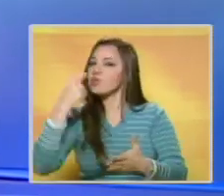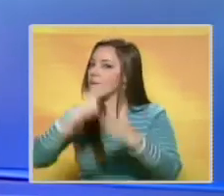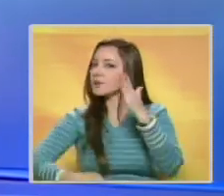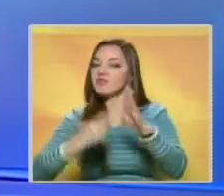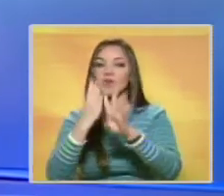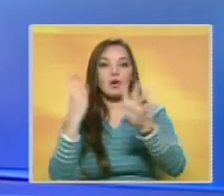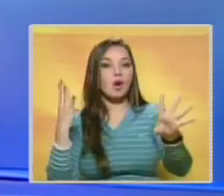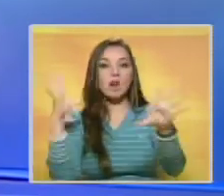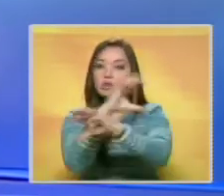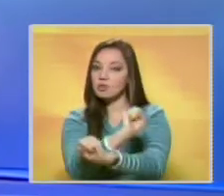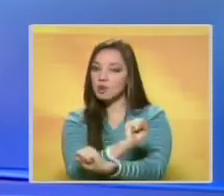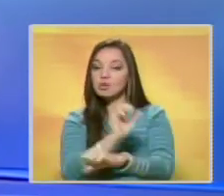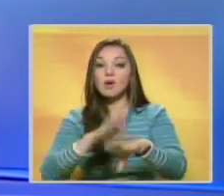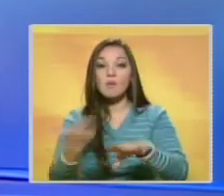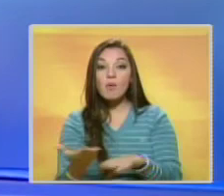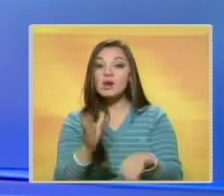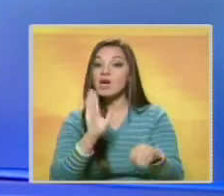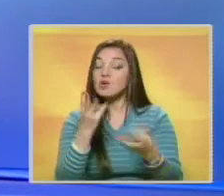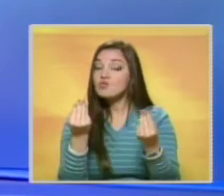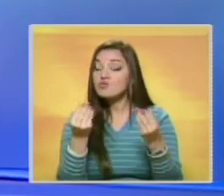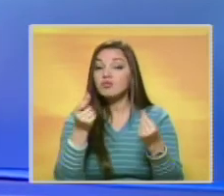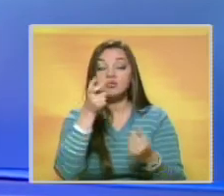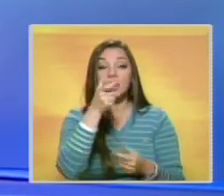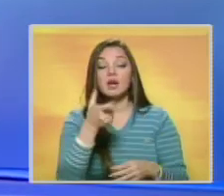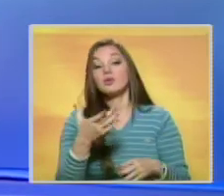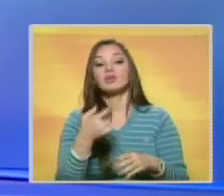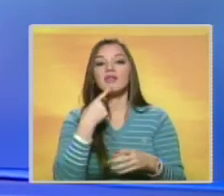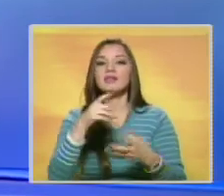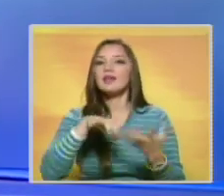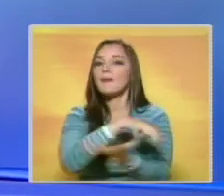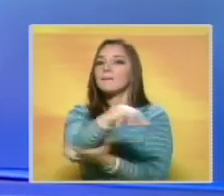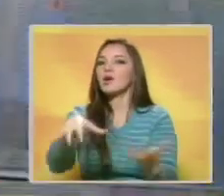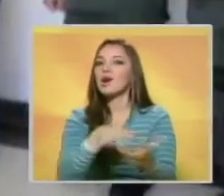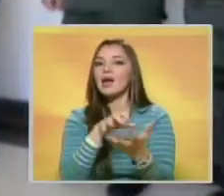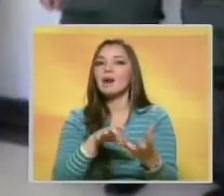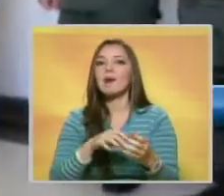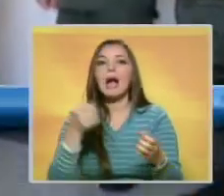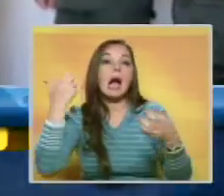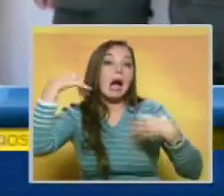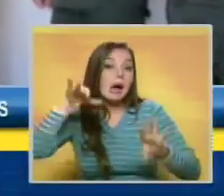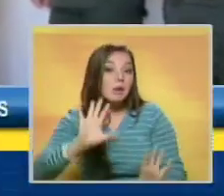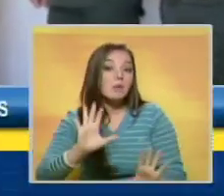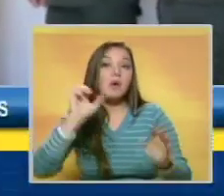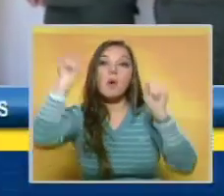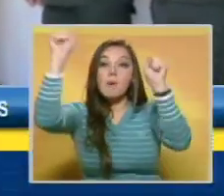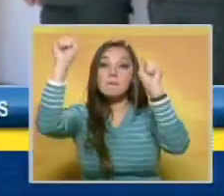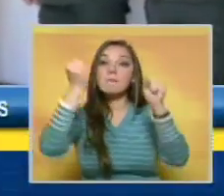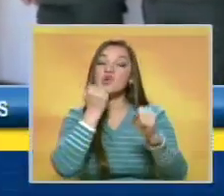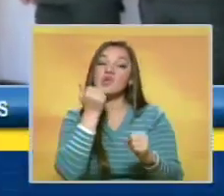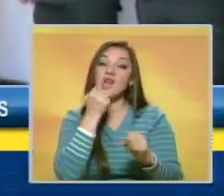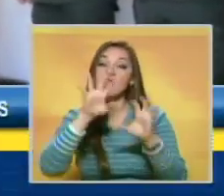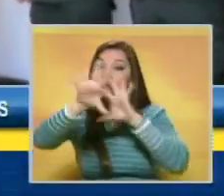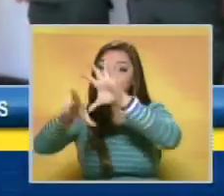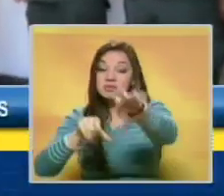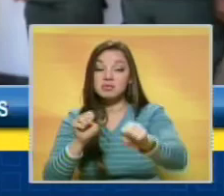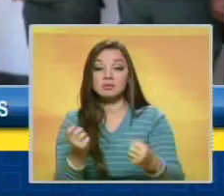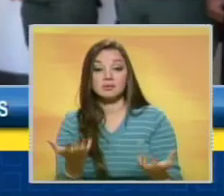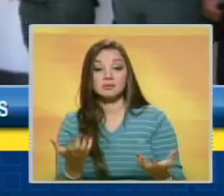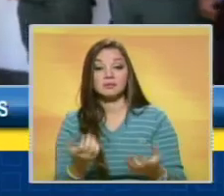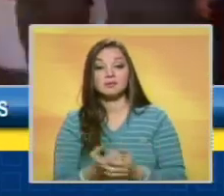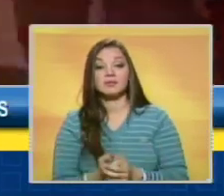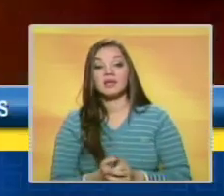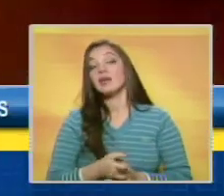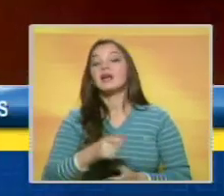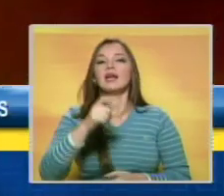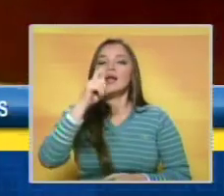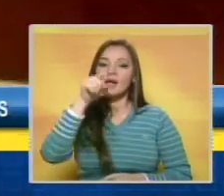que se considera posibles acciones desestabilizadoras. Durante el primer gabinete de seguridad 2015,